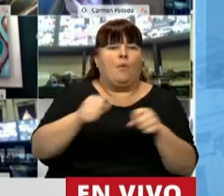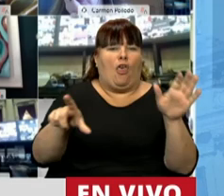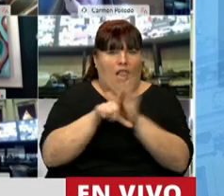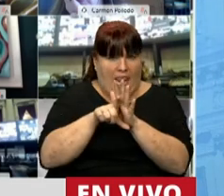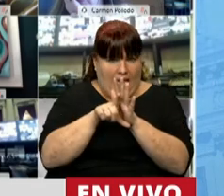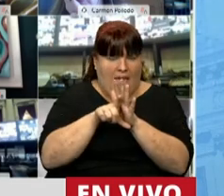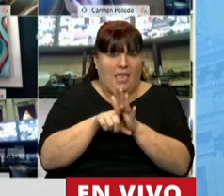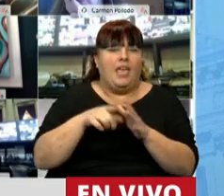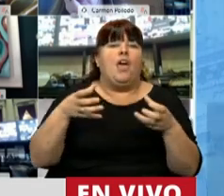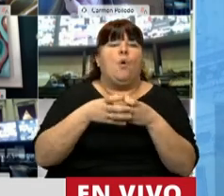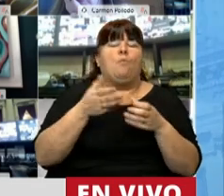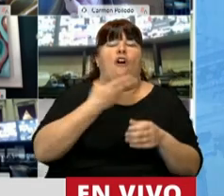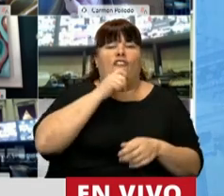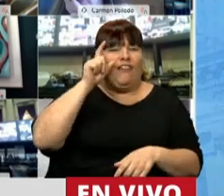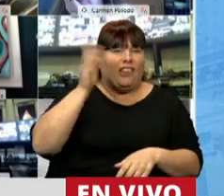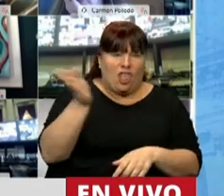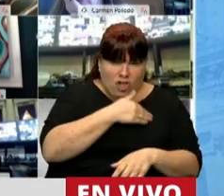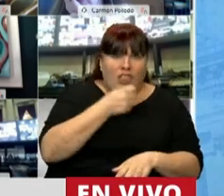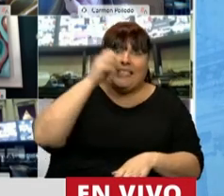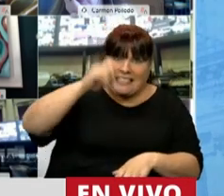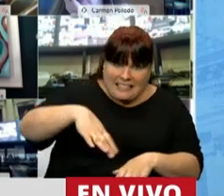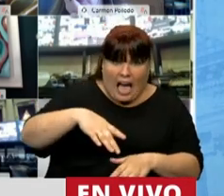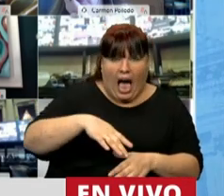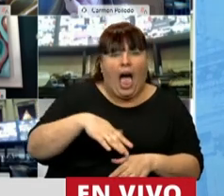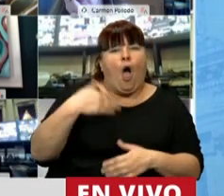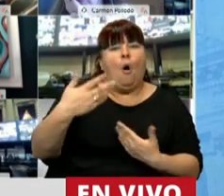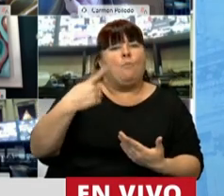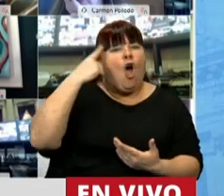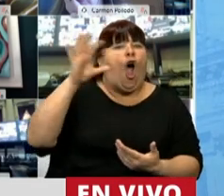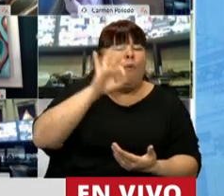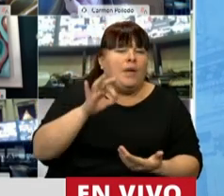ley. Si el Frente de Todos estuviera aquí, nos daría